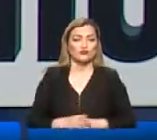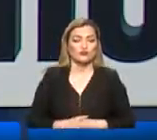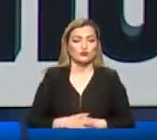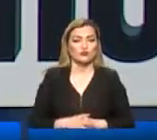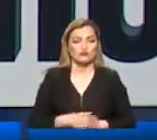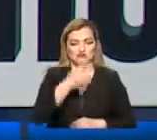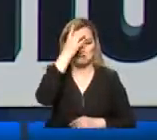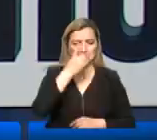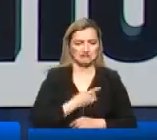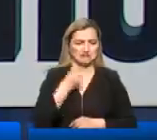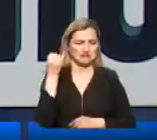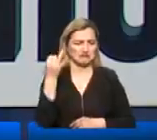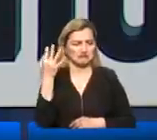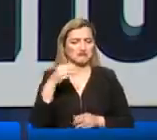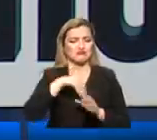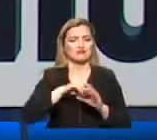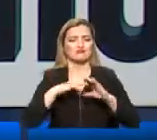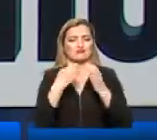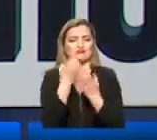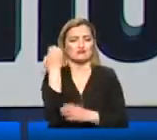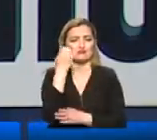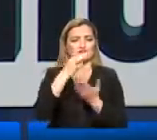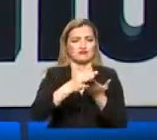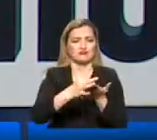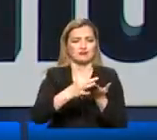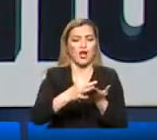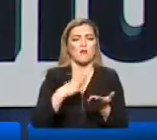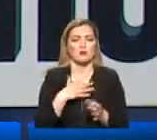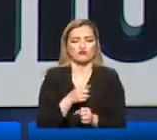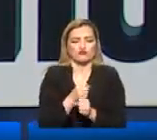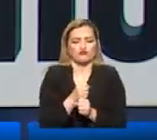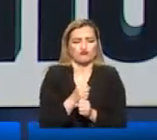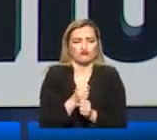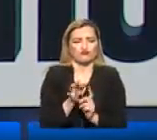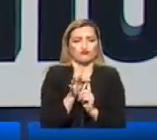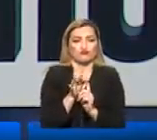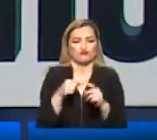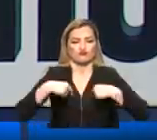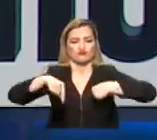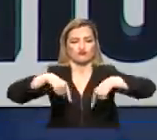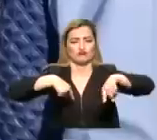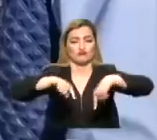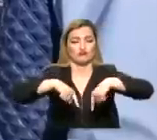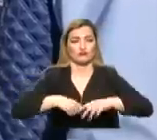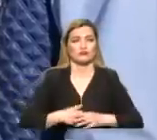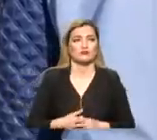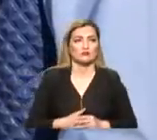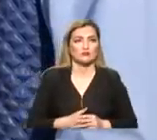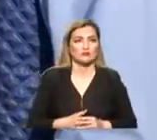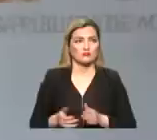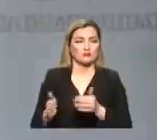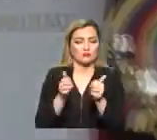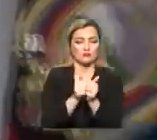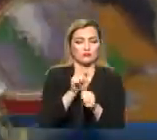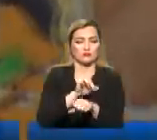tomado varias decisiones dentro del COE cantonal con estrictas medidas de bioseguridad y especialmente de movilidad. Según el informe del